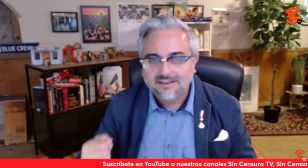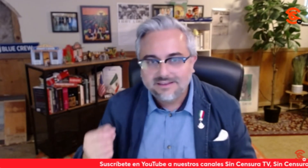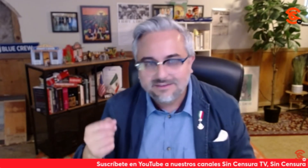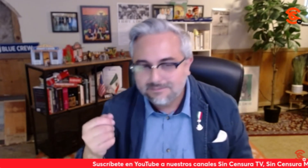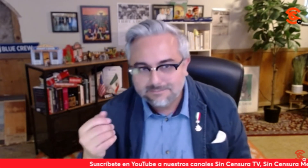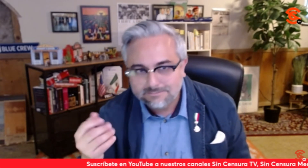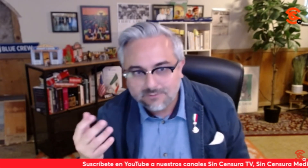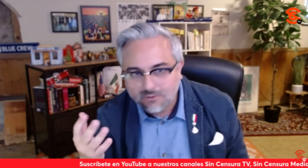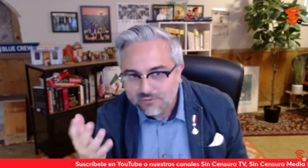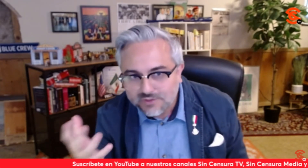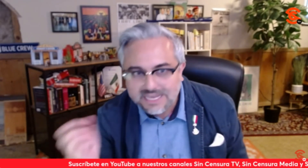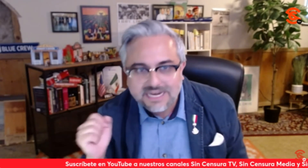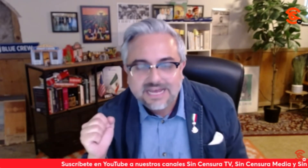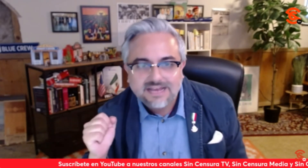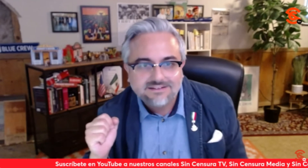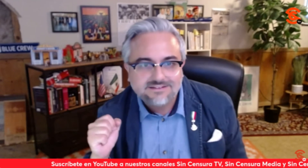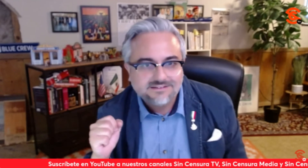Ruiz,